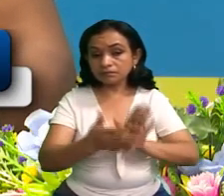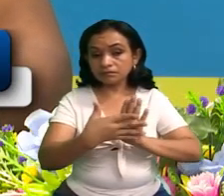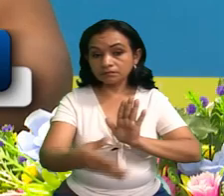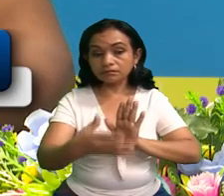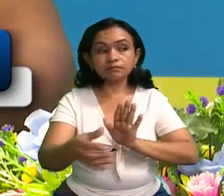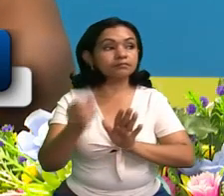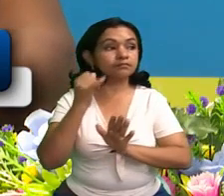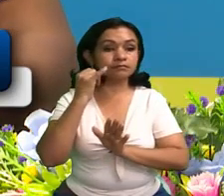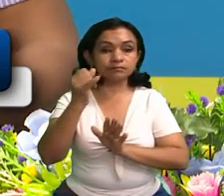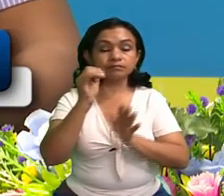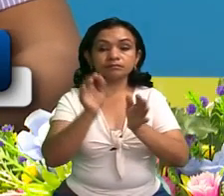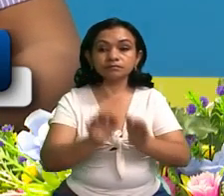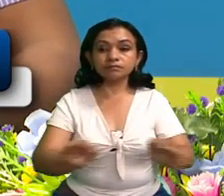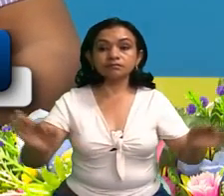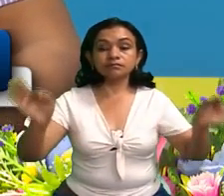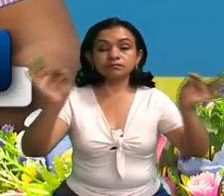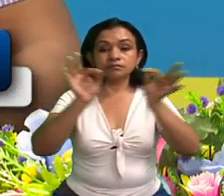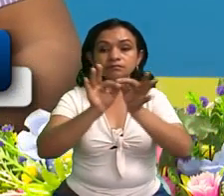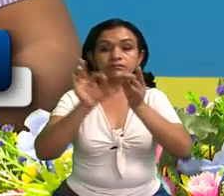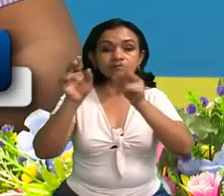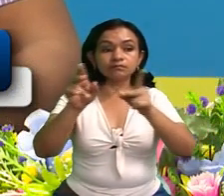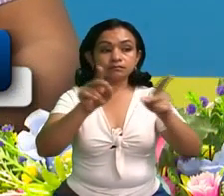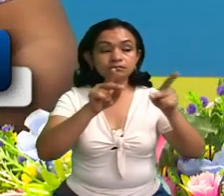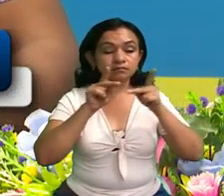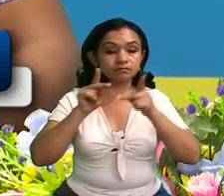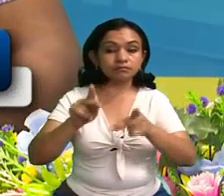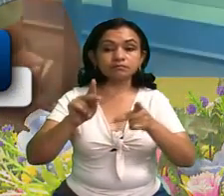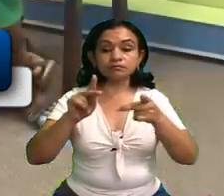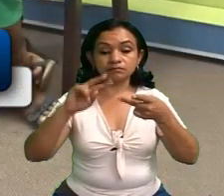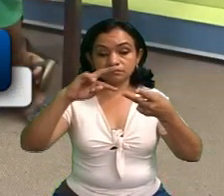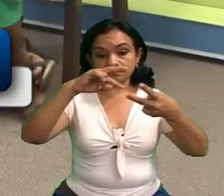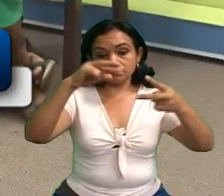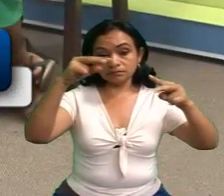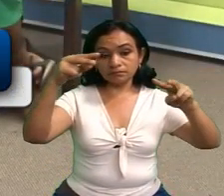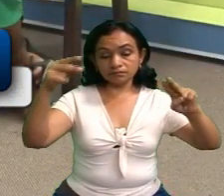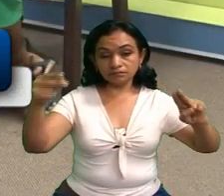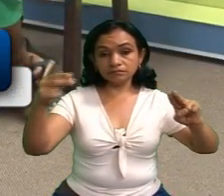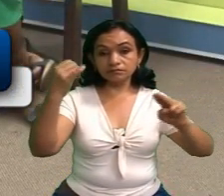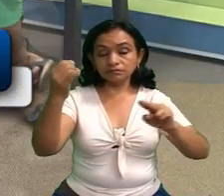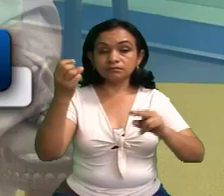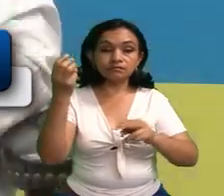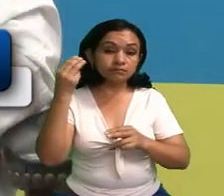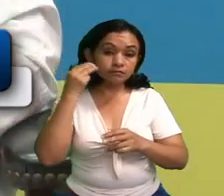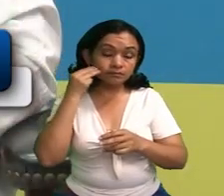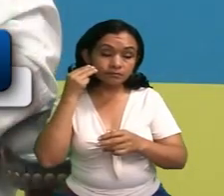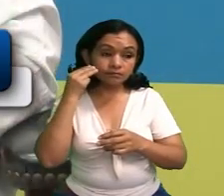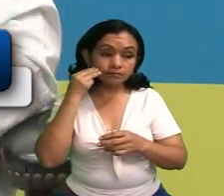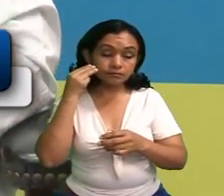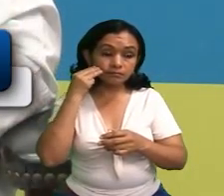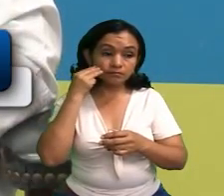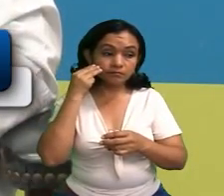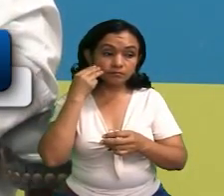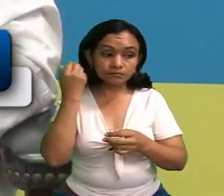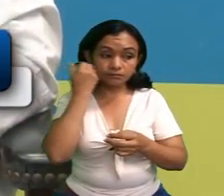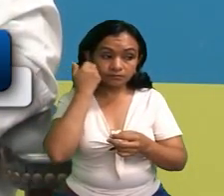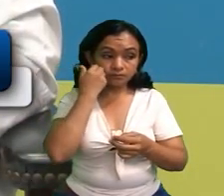De hecho, sí, juega un papel importante la genética. Y sí, si la mamá tuvo celulitis